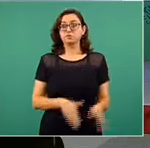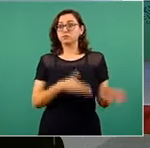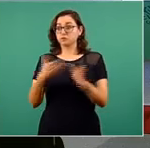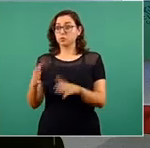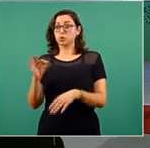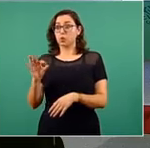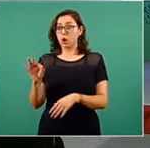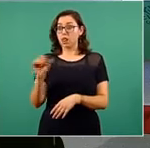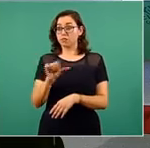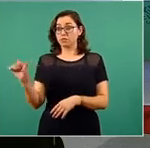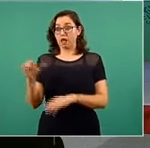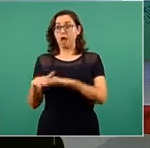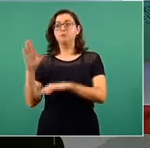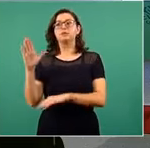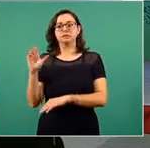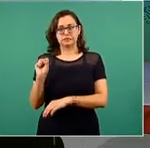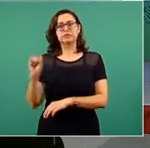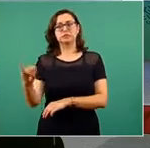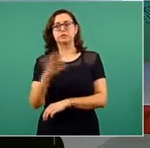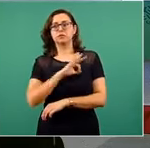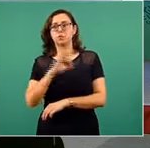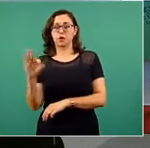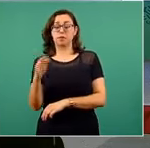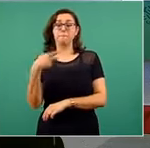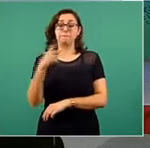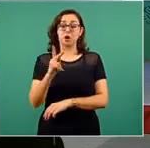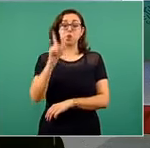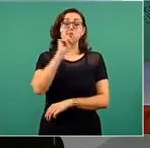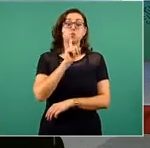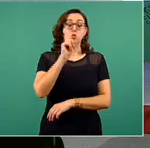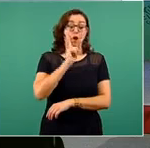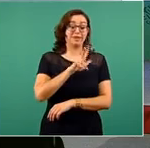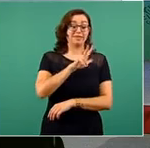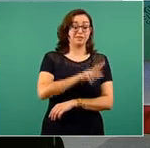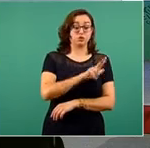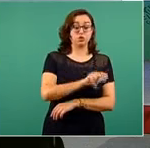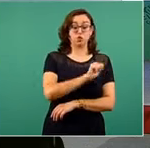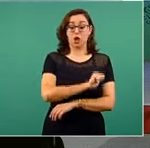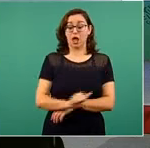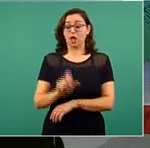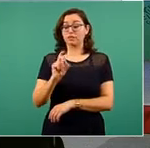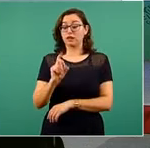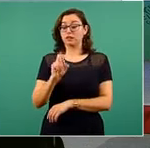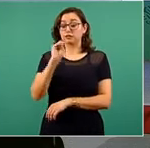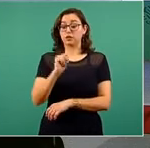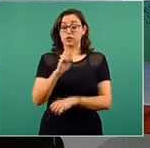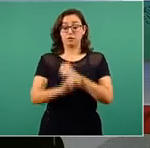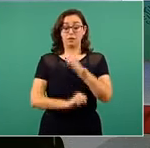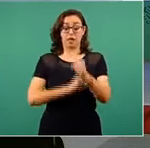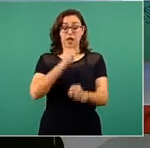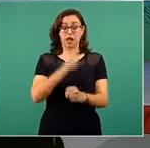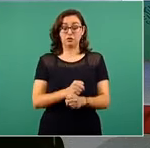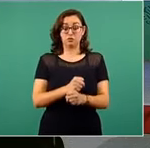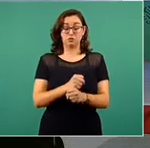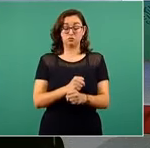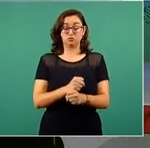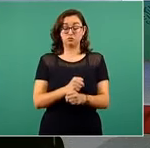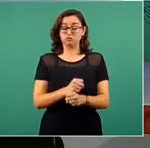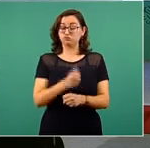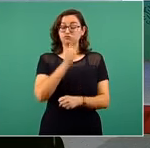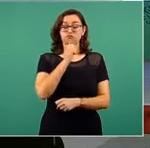Entonces, mujeres de 18 a 39 años, no es su momento todavía, excepto que estén